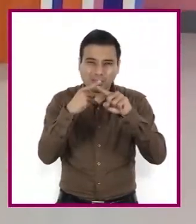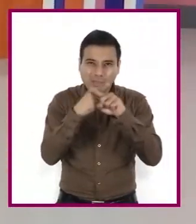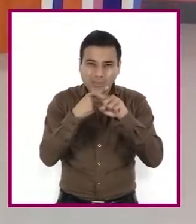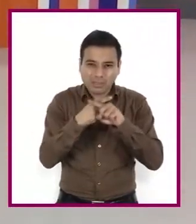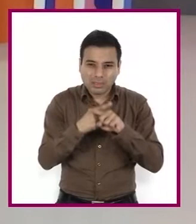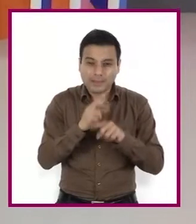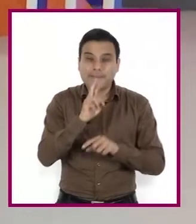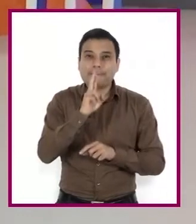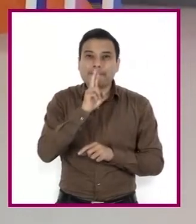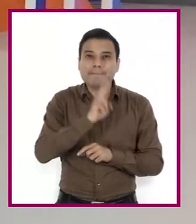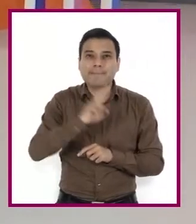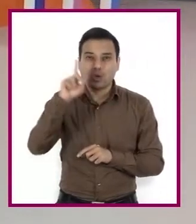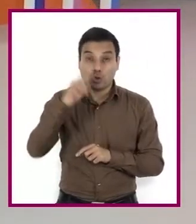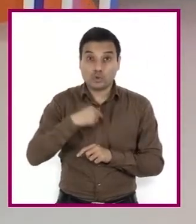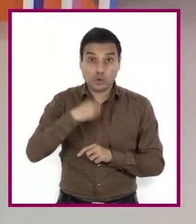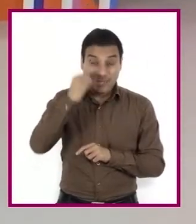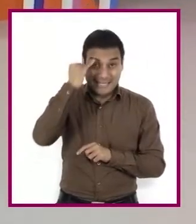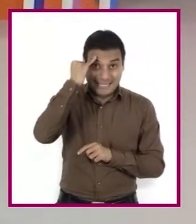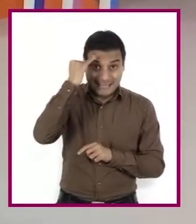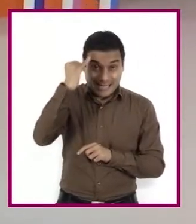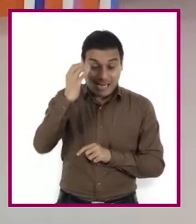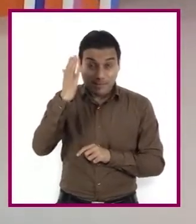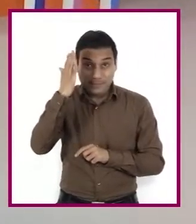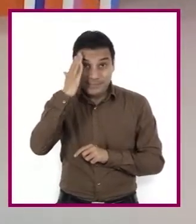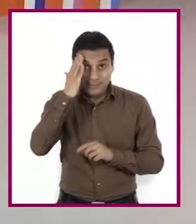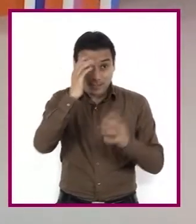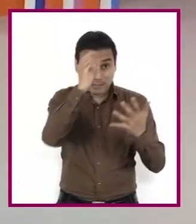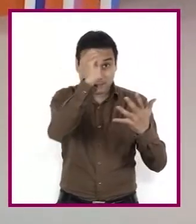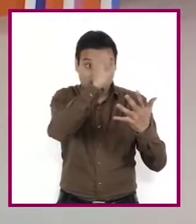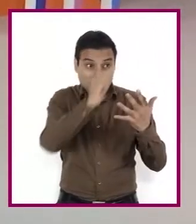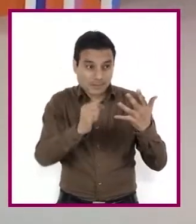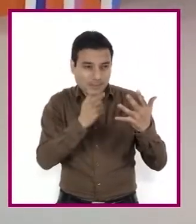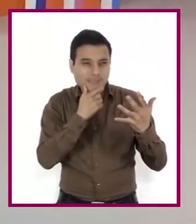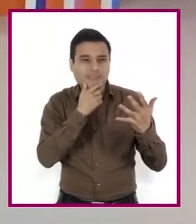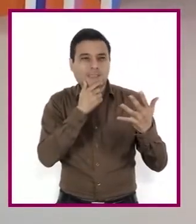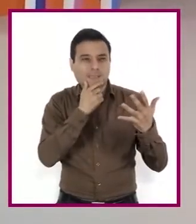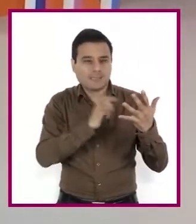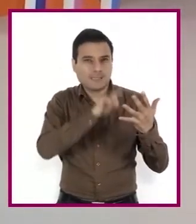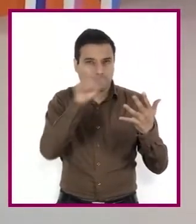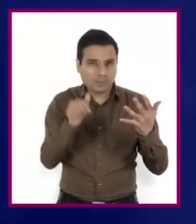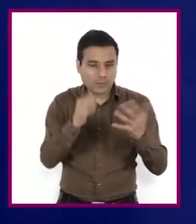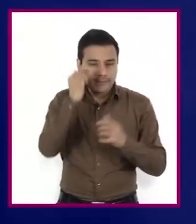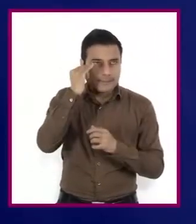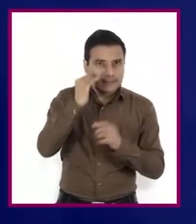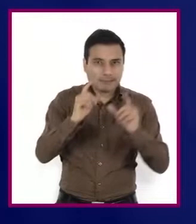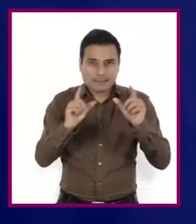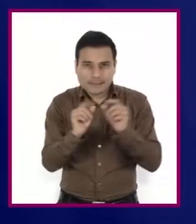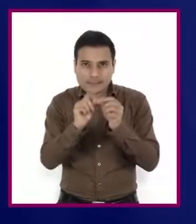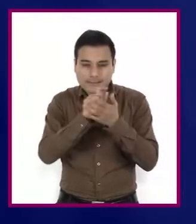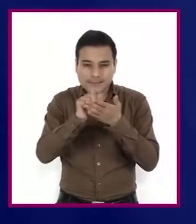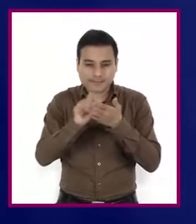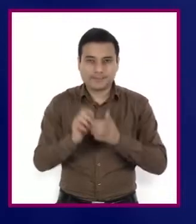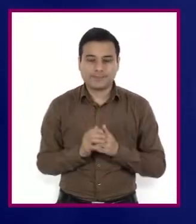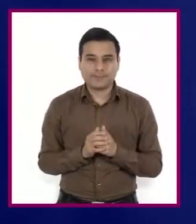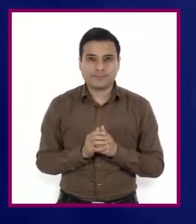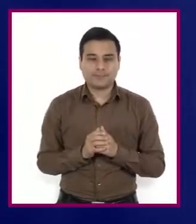se apropie de las ideas principales y se ayuden de estas para crear sus resúmenes. ¿Y qué tipo de ajustes tengo